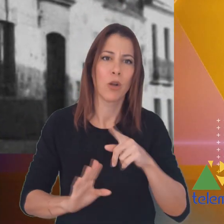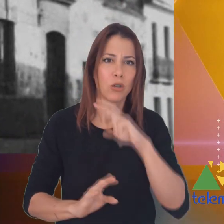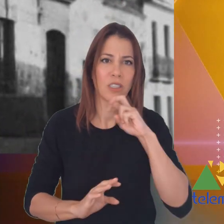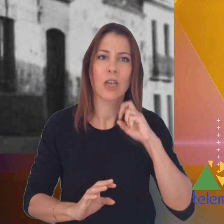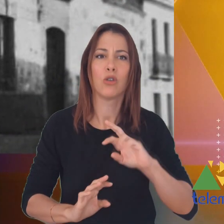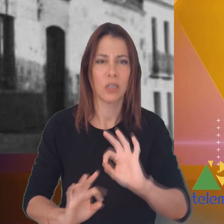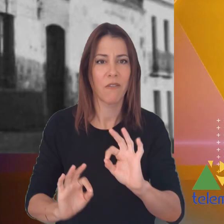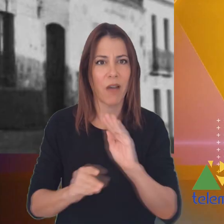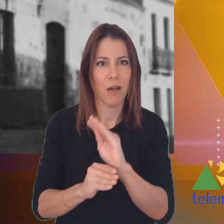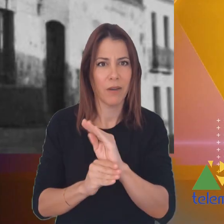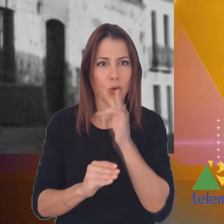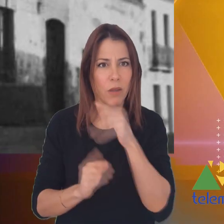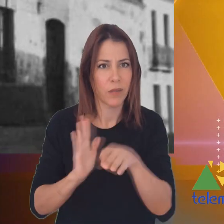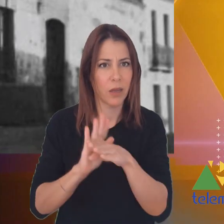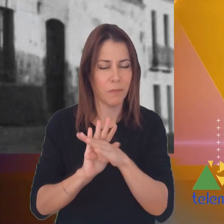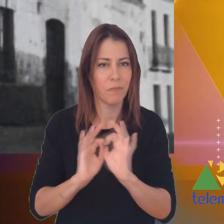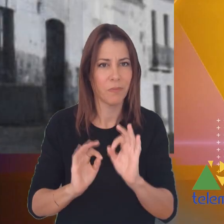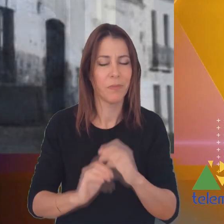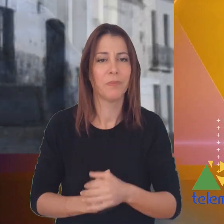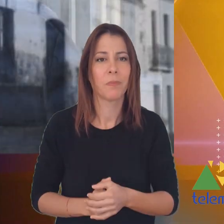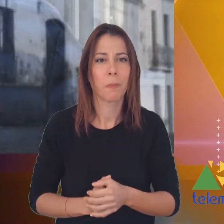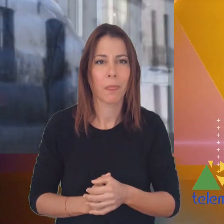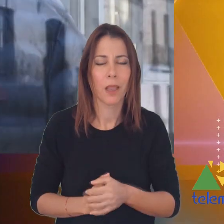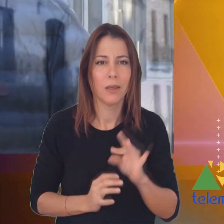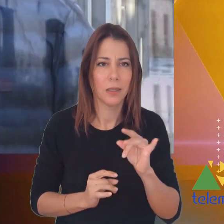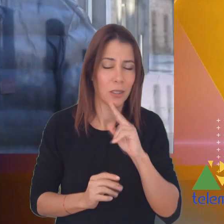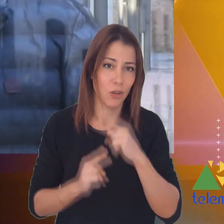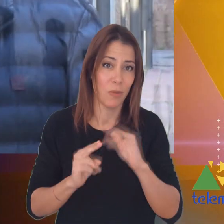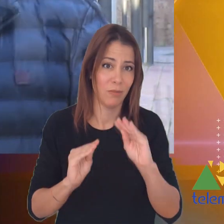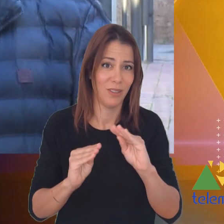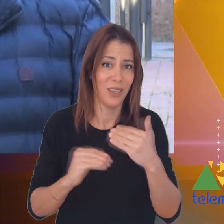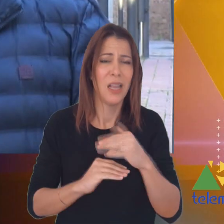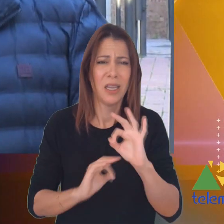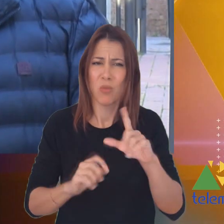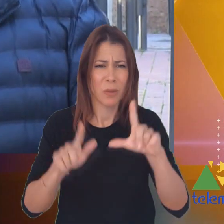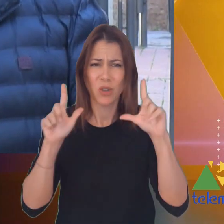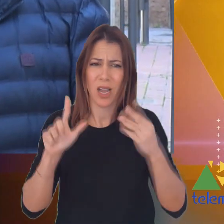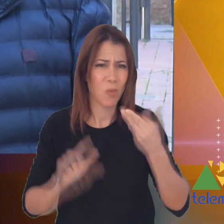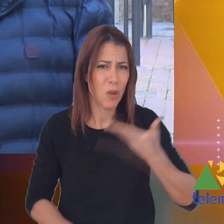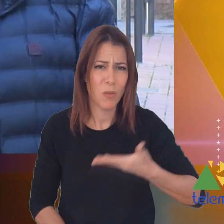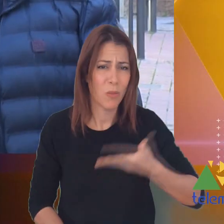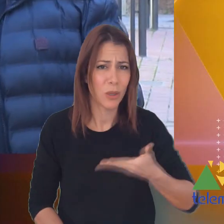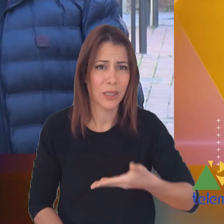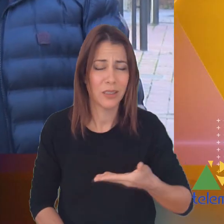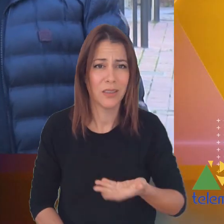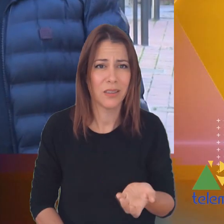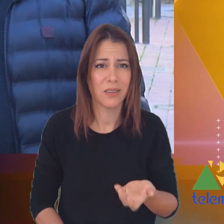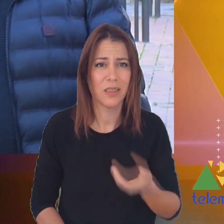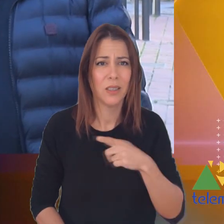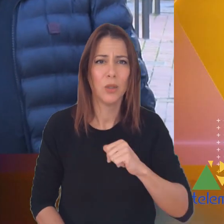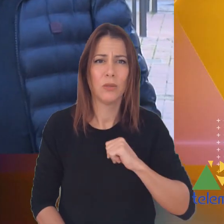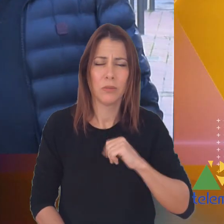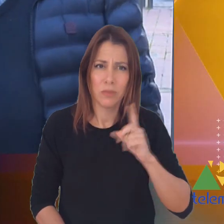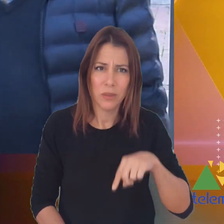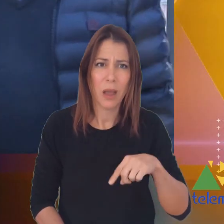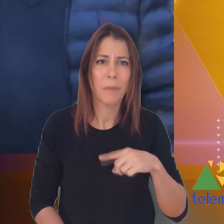En la calle Burgos, en la calle San Roque. San Roque Burgos, da lo mismo. San Roque Burgos, que fue un personaje muy importante, es decir, un personaje que tuvo,